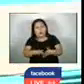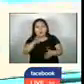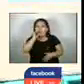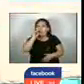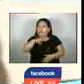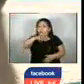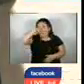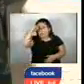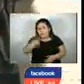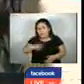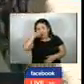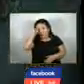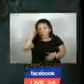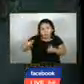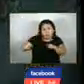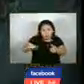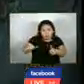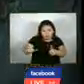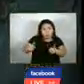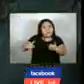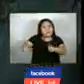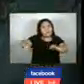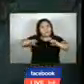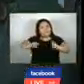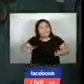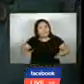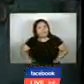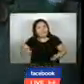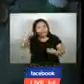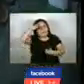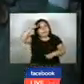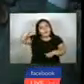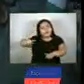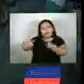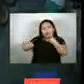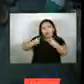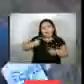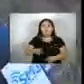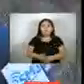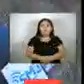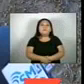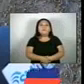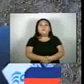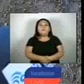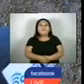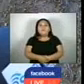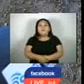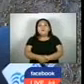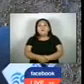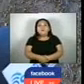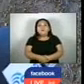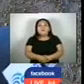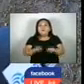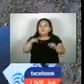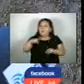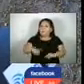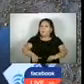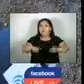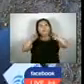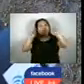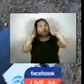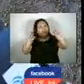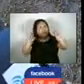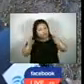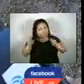todas sus acciones dependerán de los acuerdos que logren consensuar con el gobierno. Tema que estamos en discusiones y